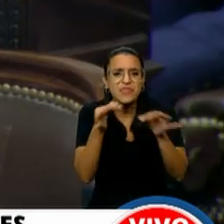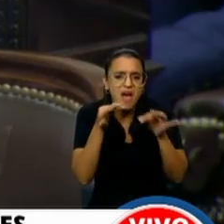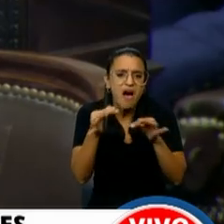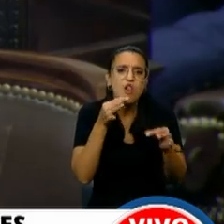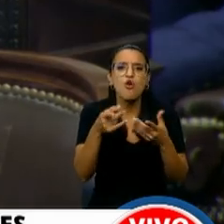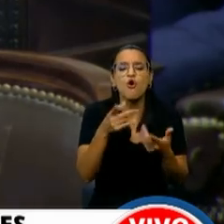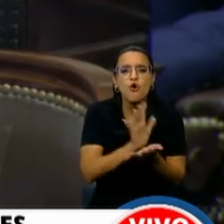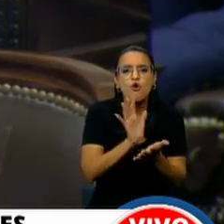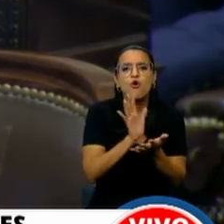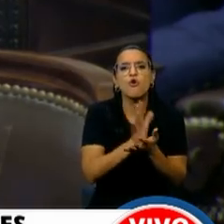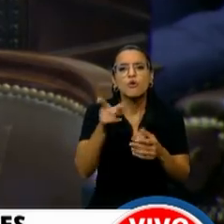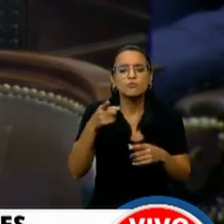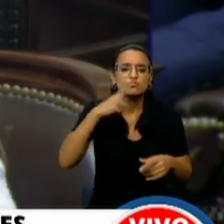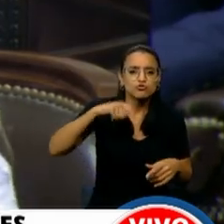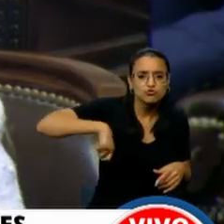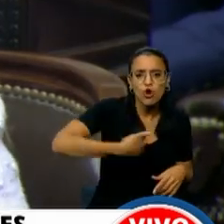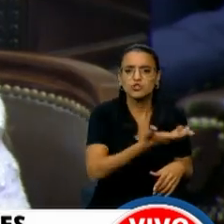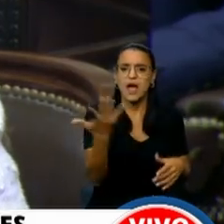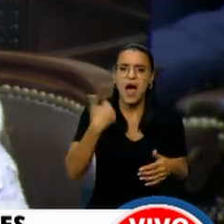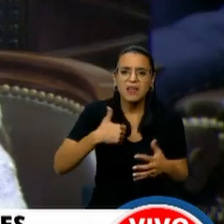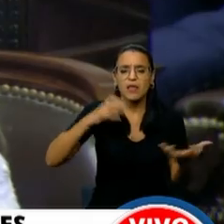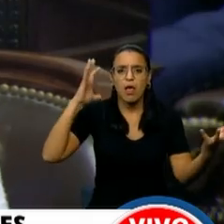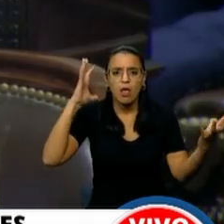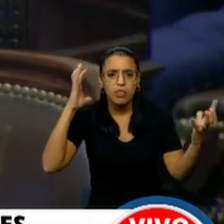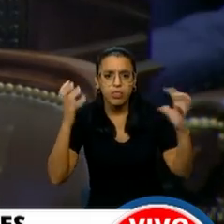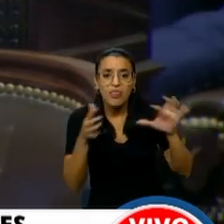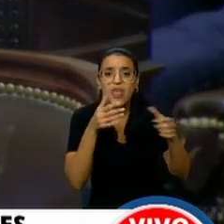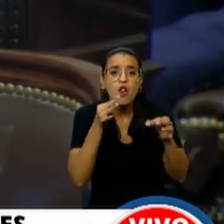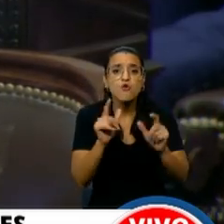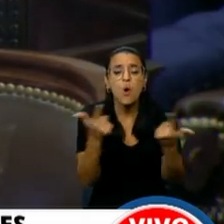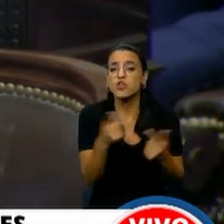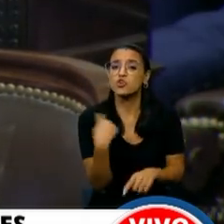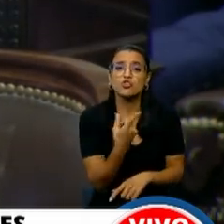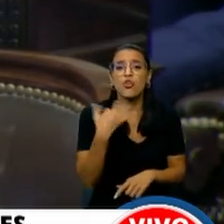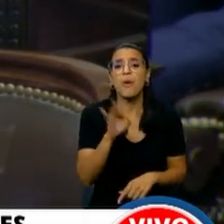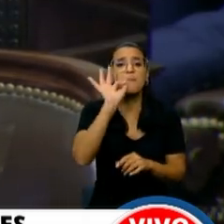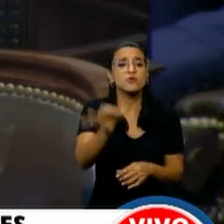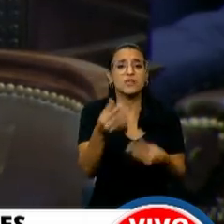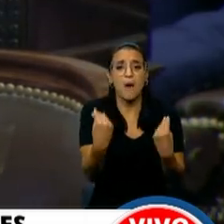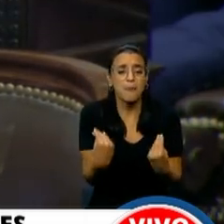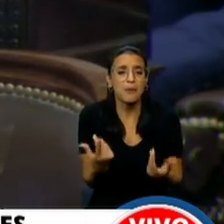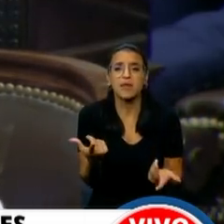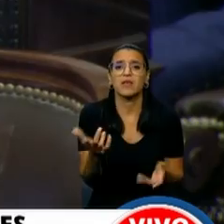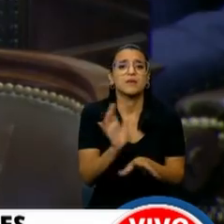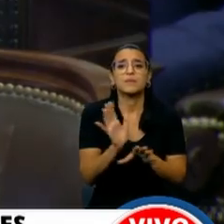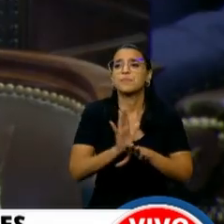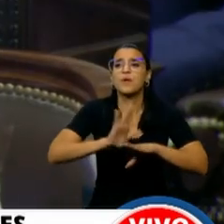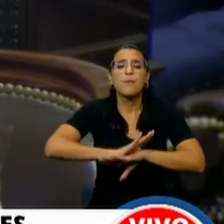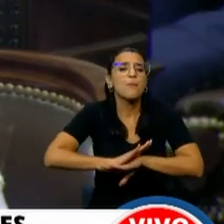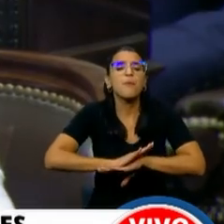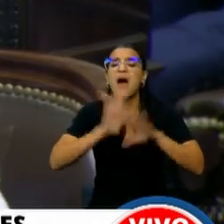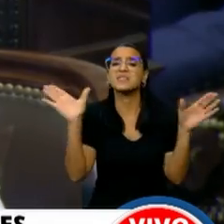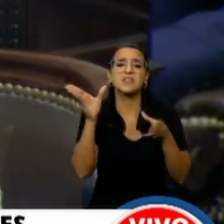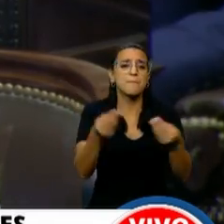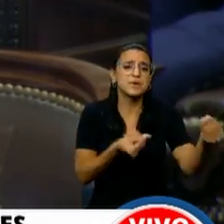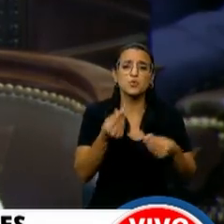quebrando institucional y socialmente a la argentina lo que tenemos que saber es que nos dan más los